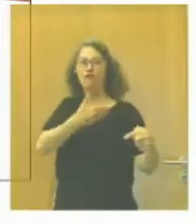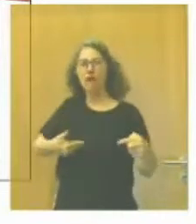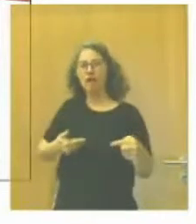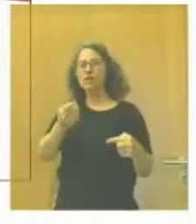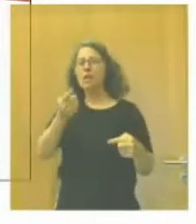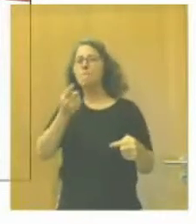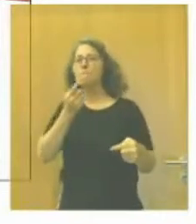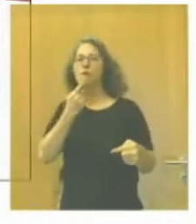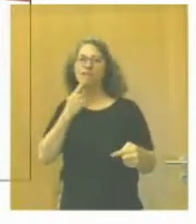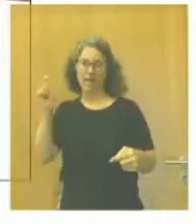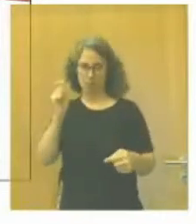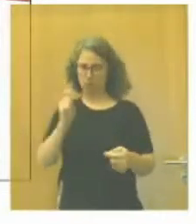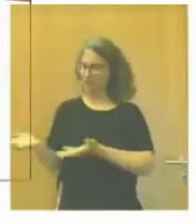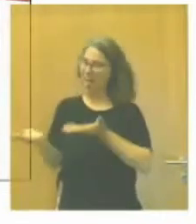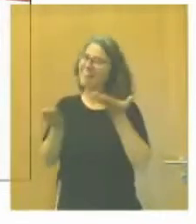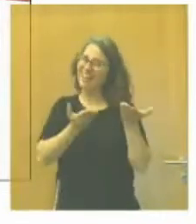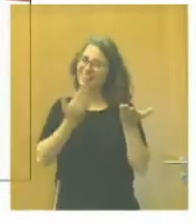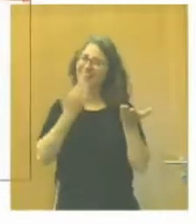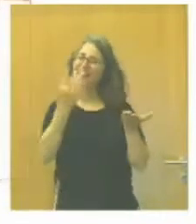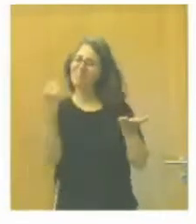públicas. Adelante, Rachel. Muchas gracias.